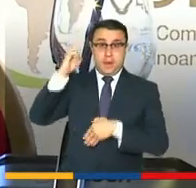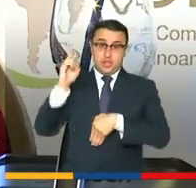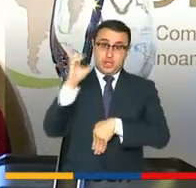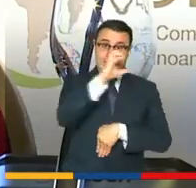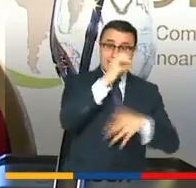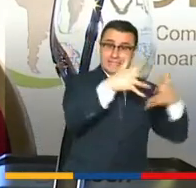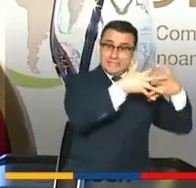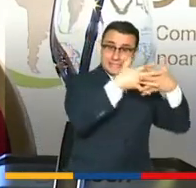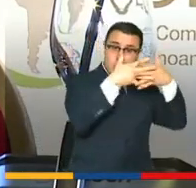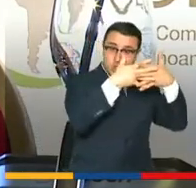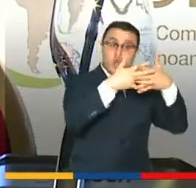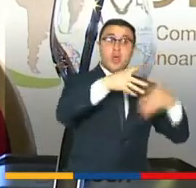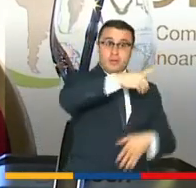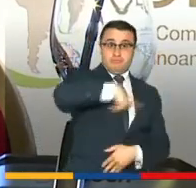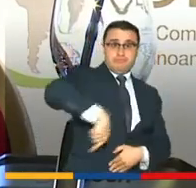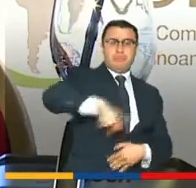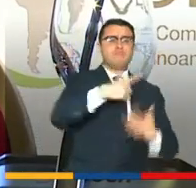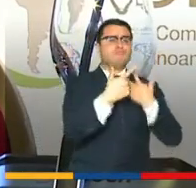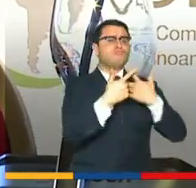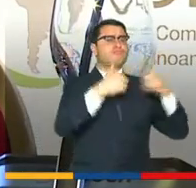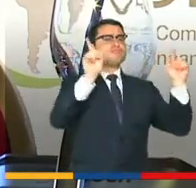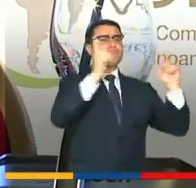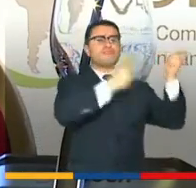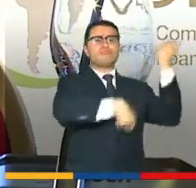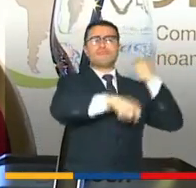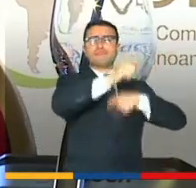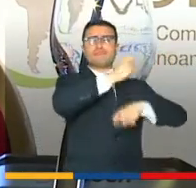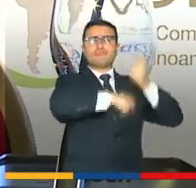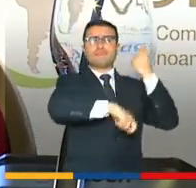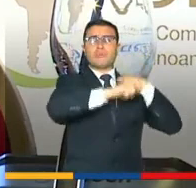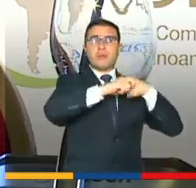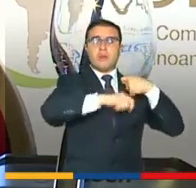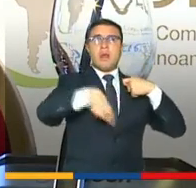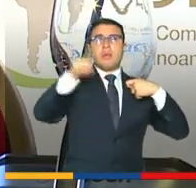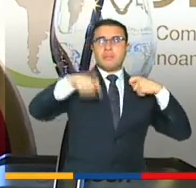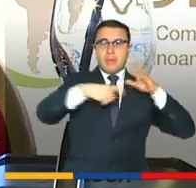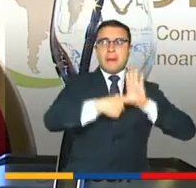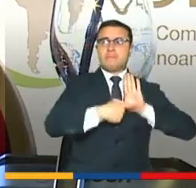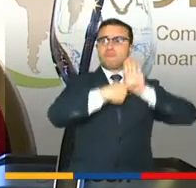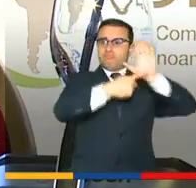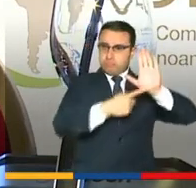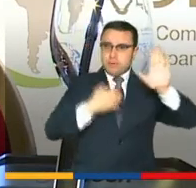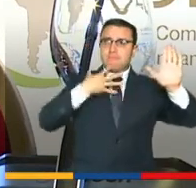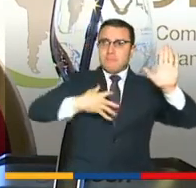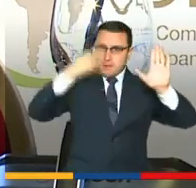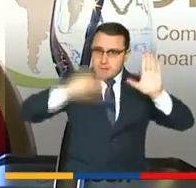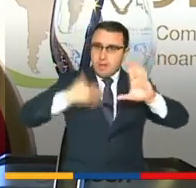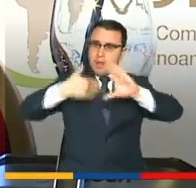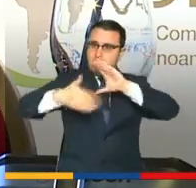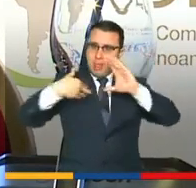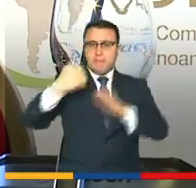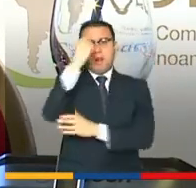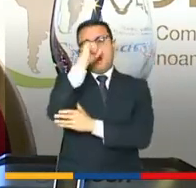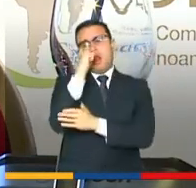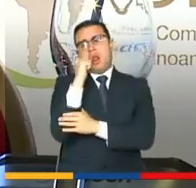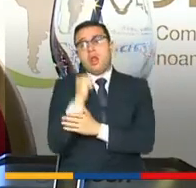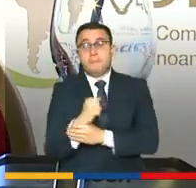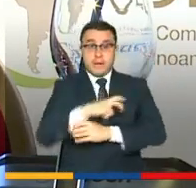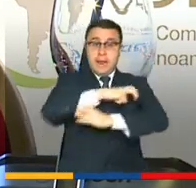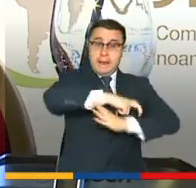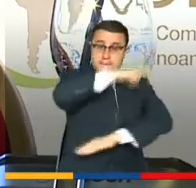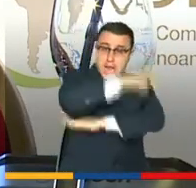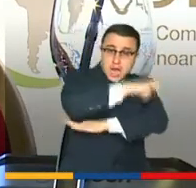tienen con el libre mercado que demostrar que son capaces de superar la crisis climática, es decir, de descarbonizar